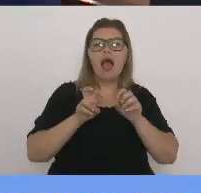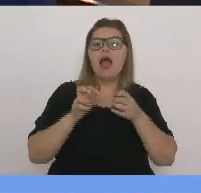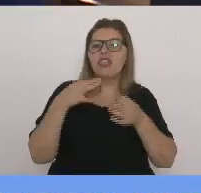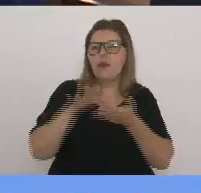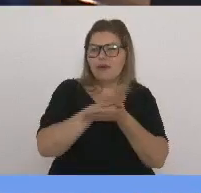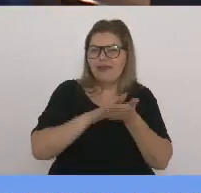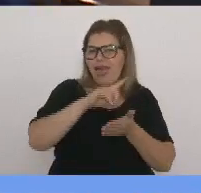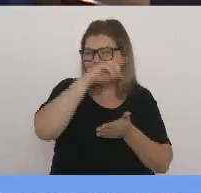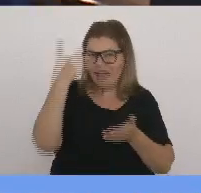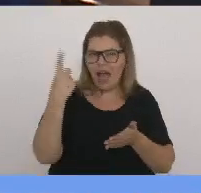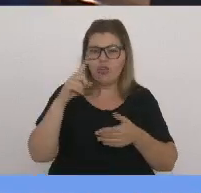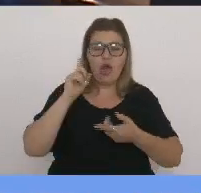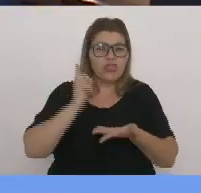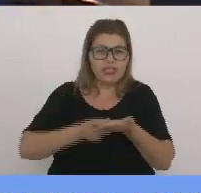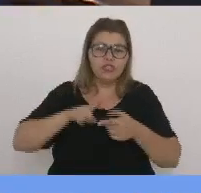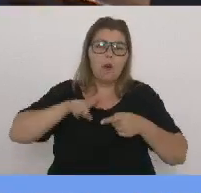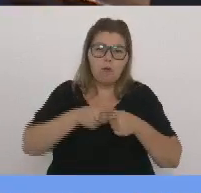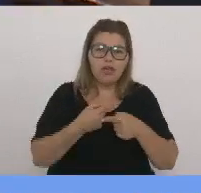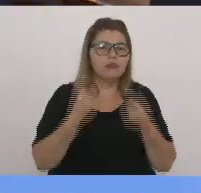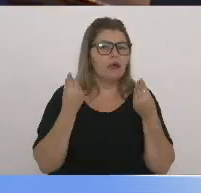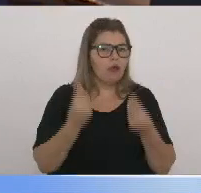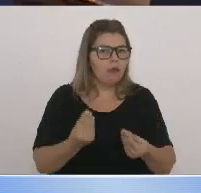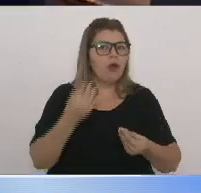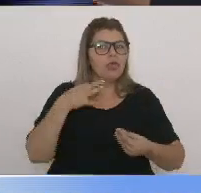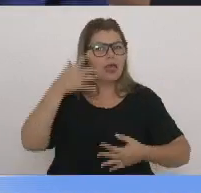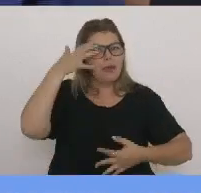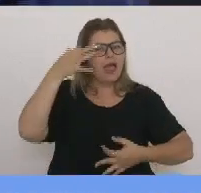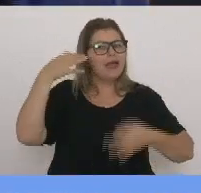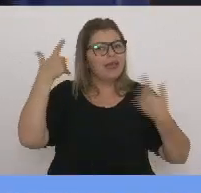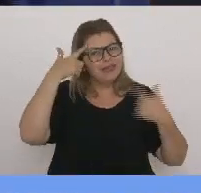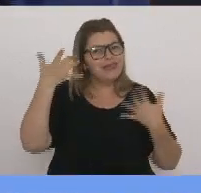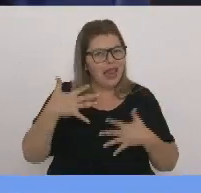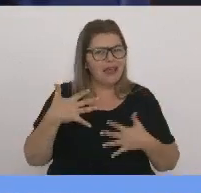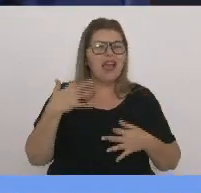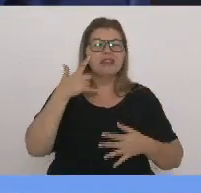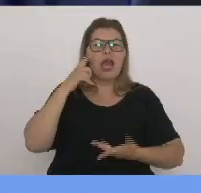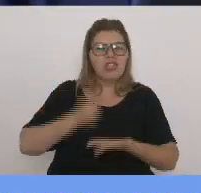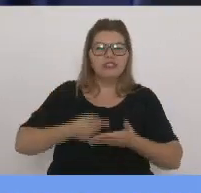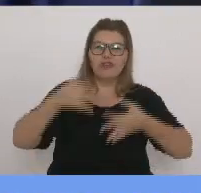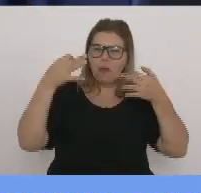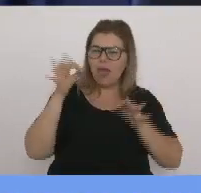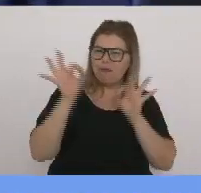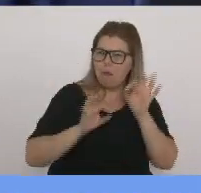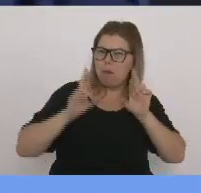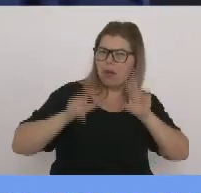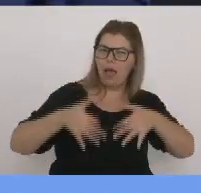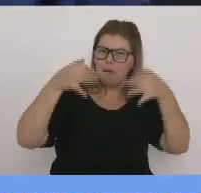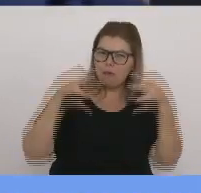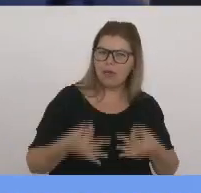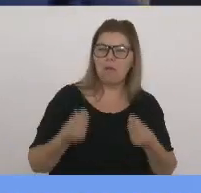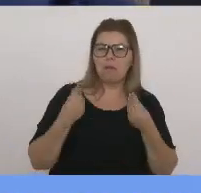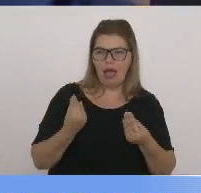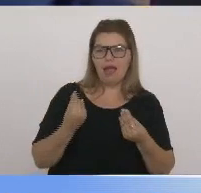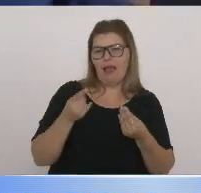ser ejercida con inteligencia y decisión por el actual gobierno y los futuros gobiernos. Nadie en su sano juicio